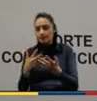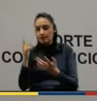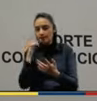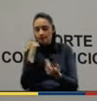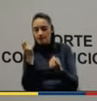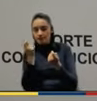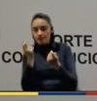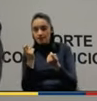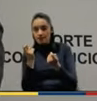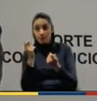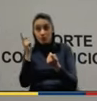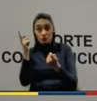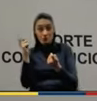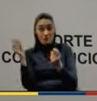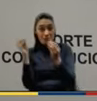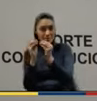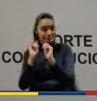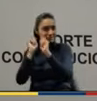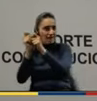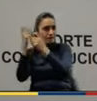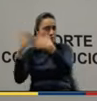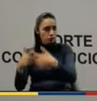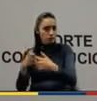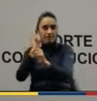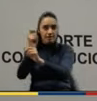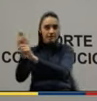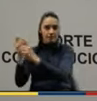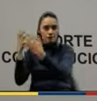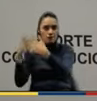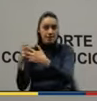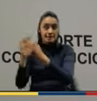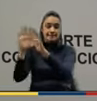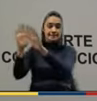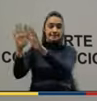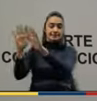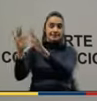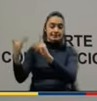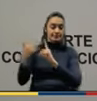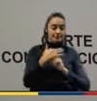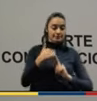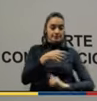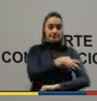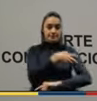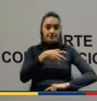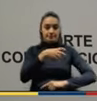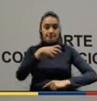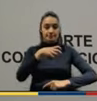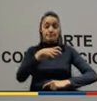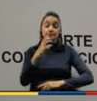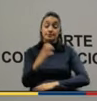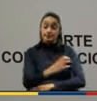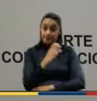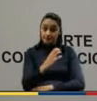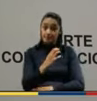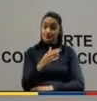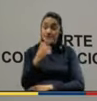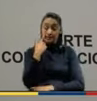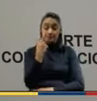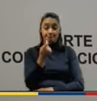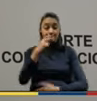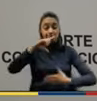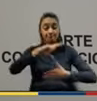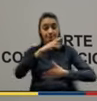de competencias plantea riesgos significativos de seguridad jurídica y soberanía nacional, particularmente en América Latina y el Caribe, donde las estructuras